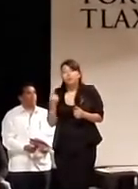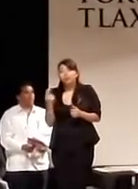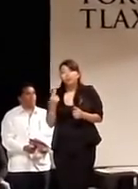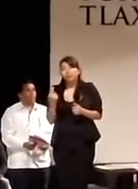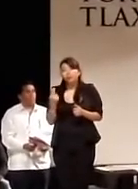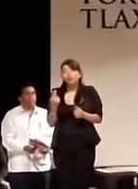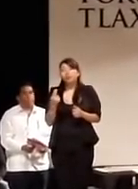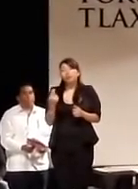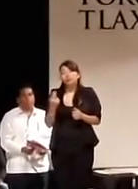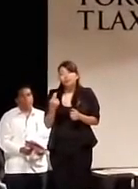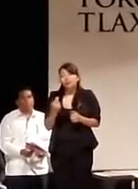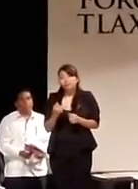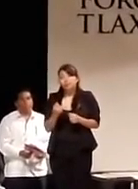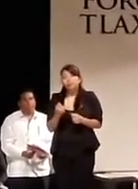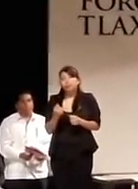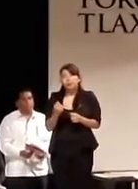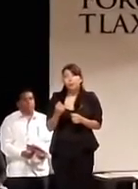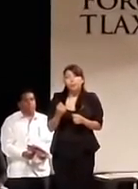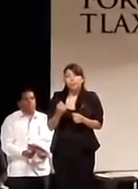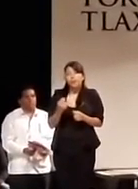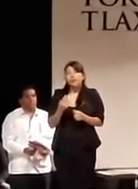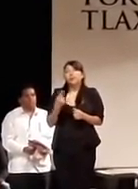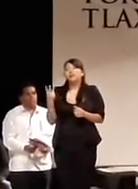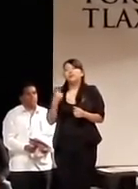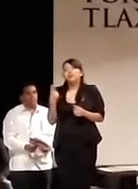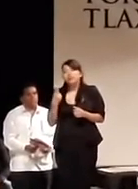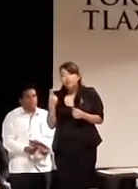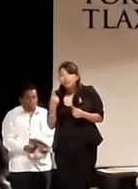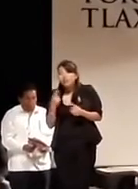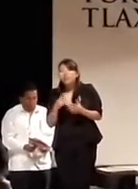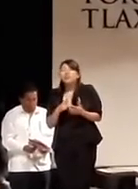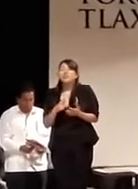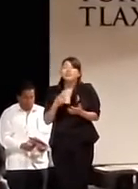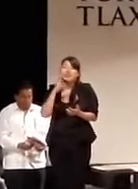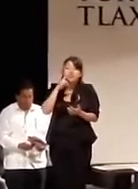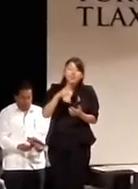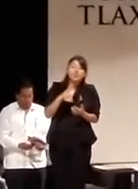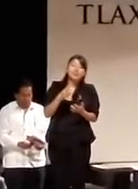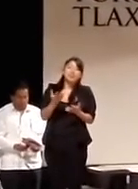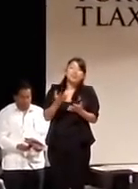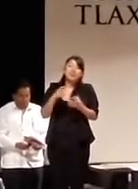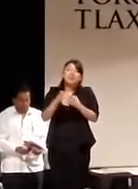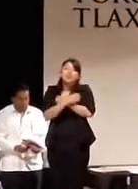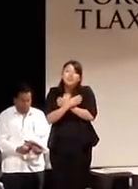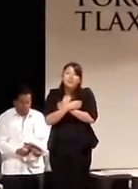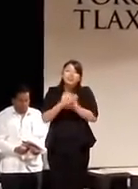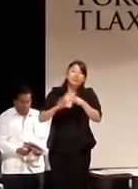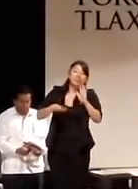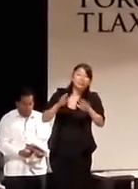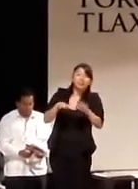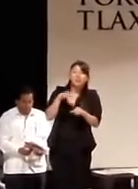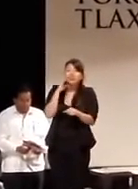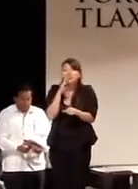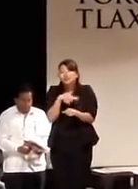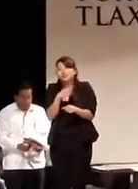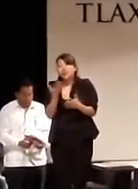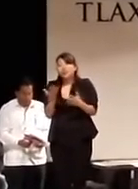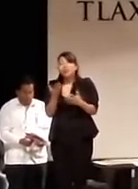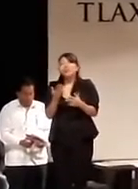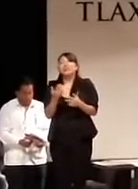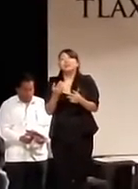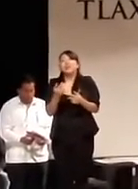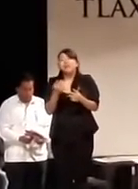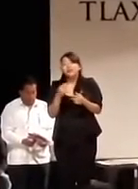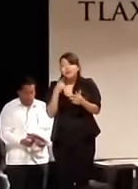Necesitamos darnos un momento para valorar el desastre en que ha quedado el sistema, reconocer los daños causados